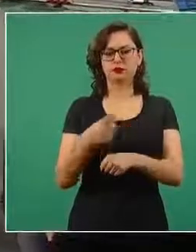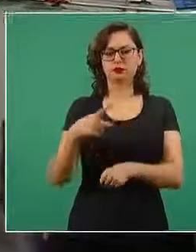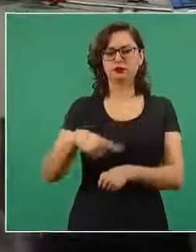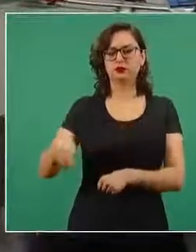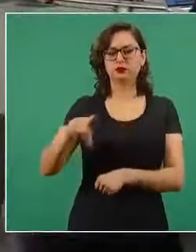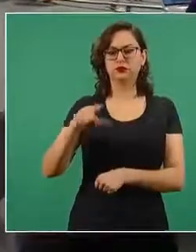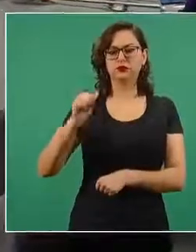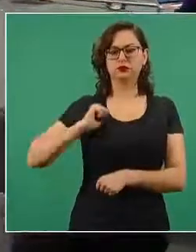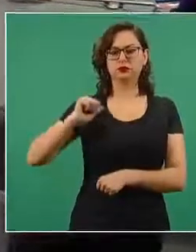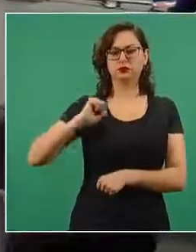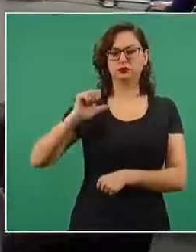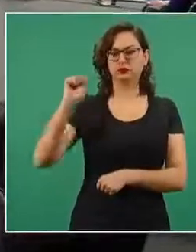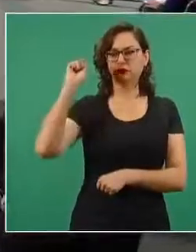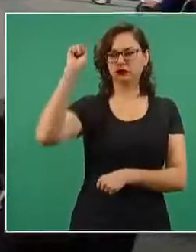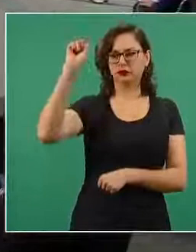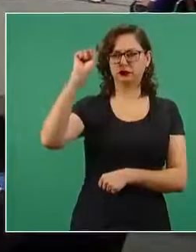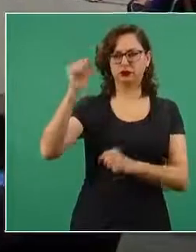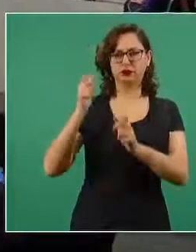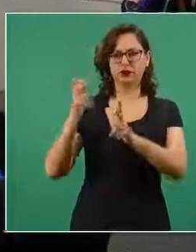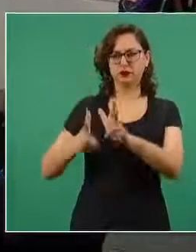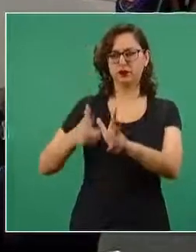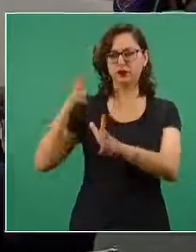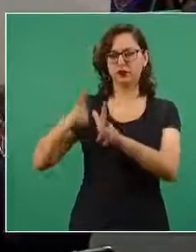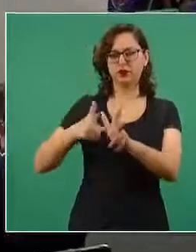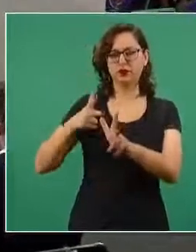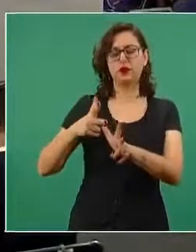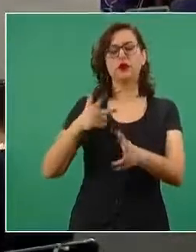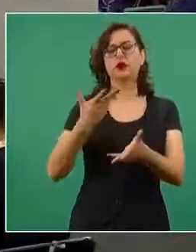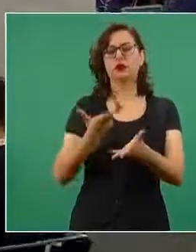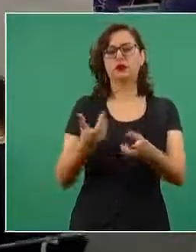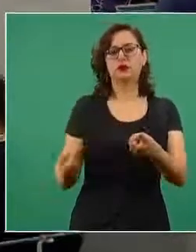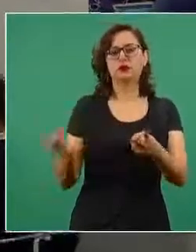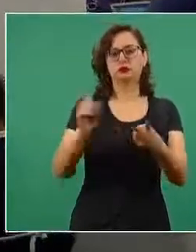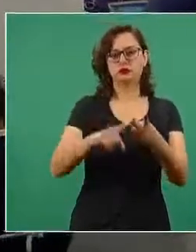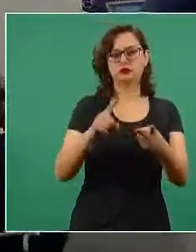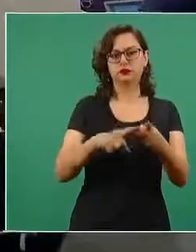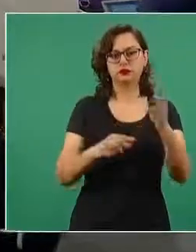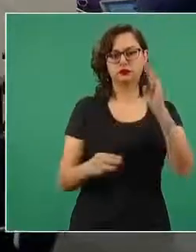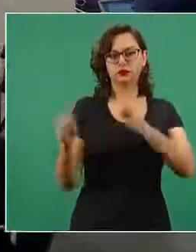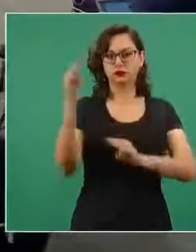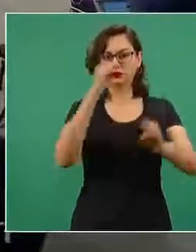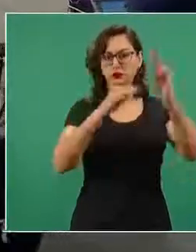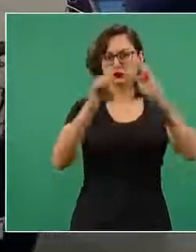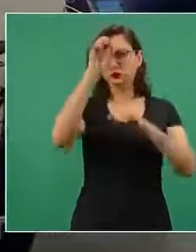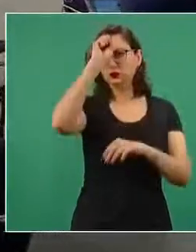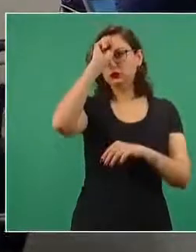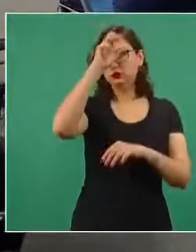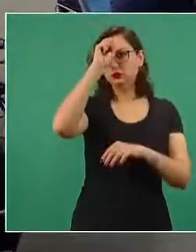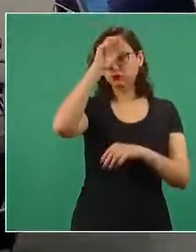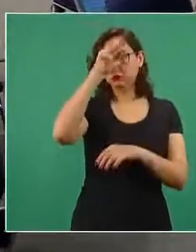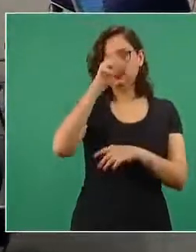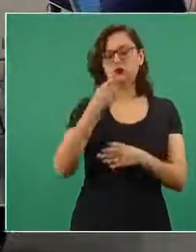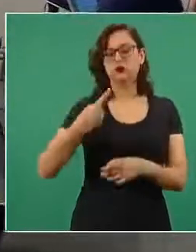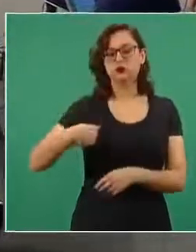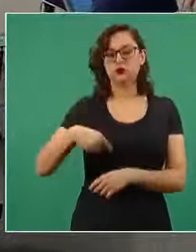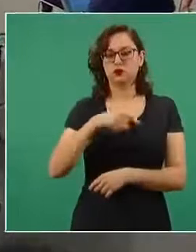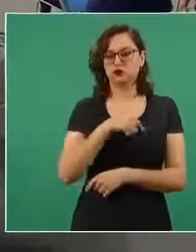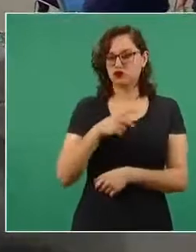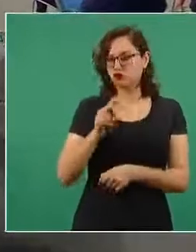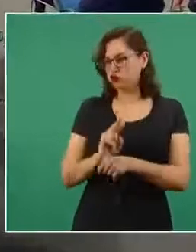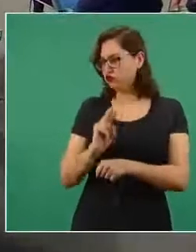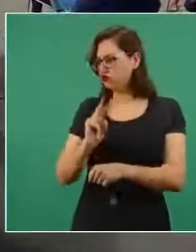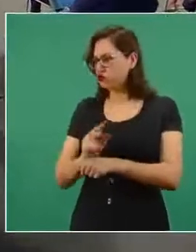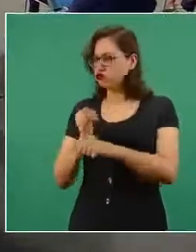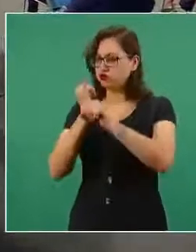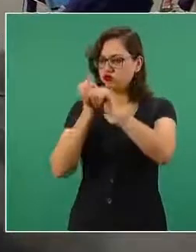la cuestión minera. Usted nos dijo que en 2 semanas podría venir la secretaria de Gobernación, la